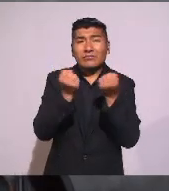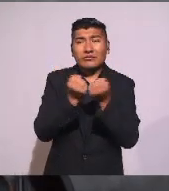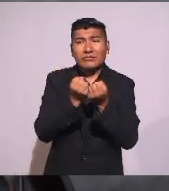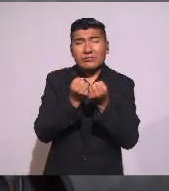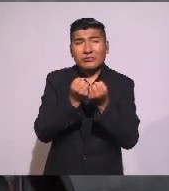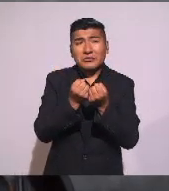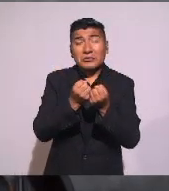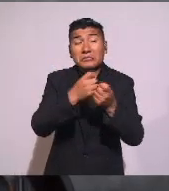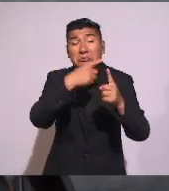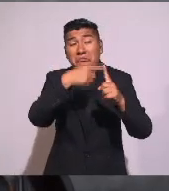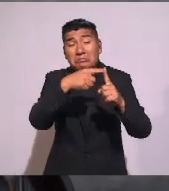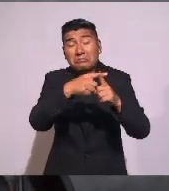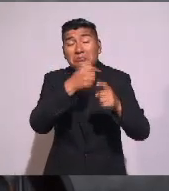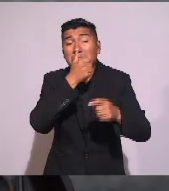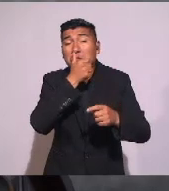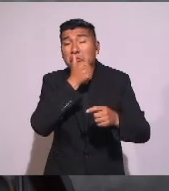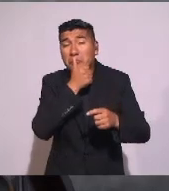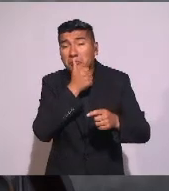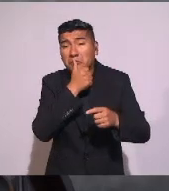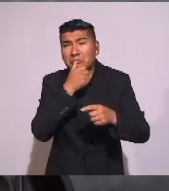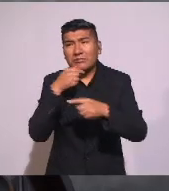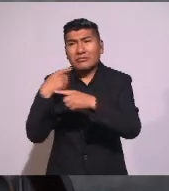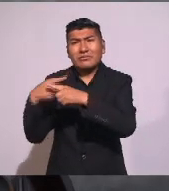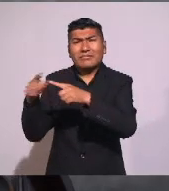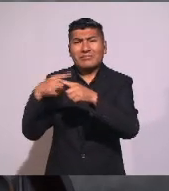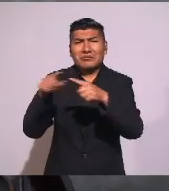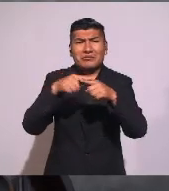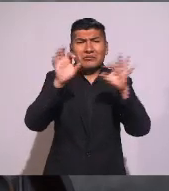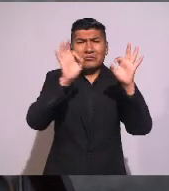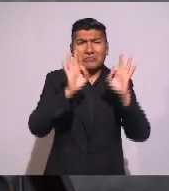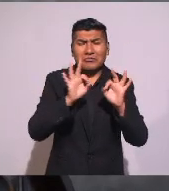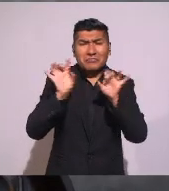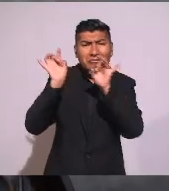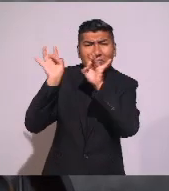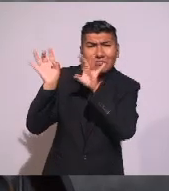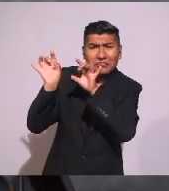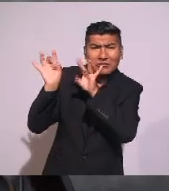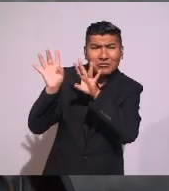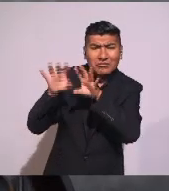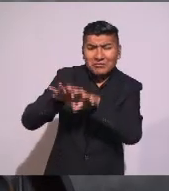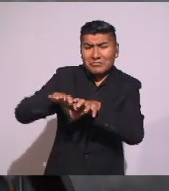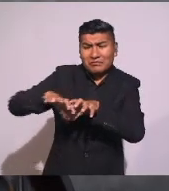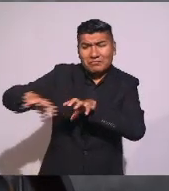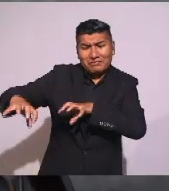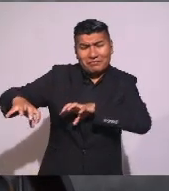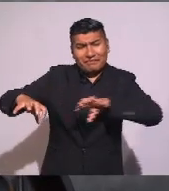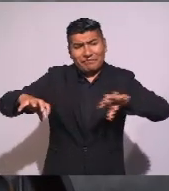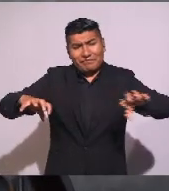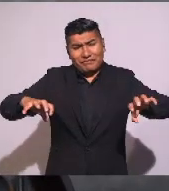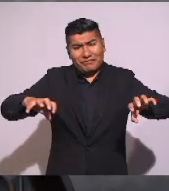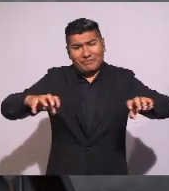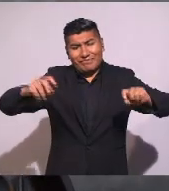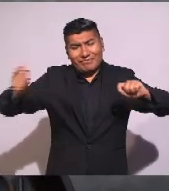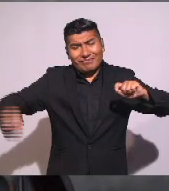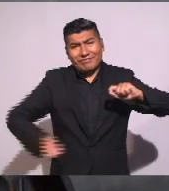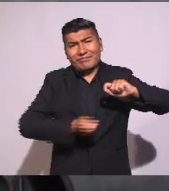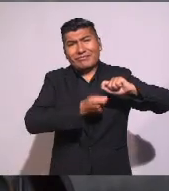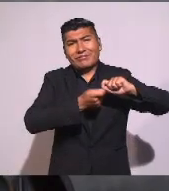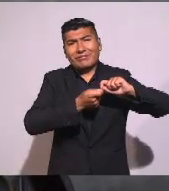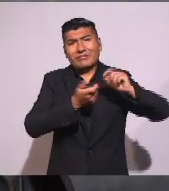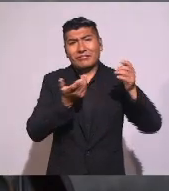y toleramos diversas formas de odio divisiones y venganzas